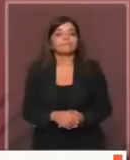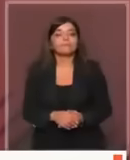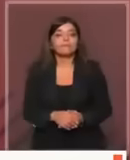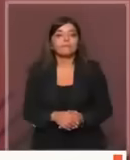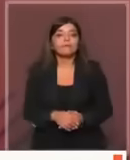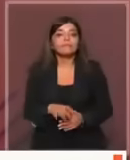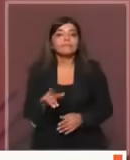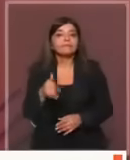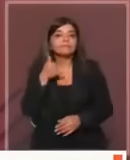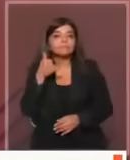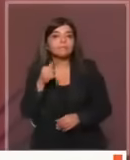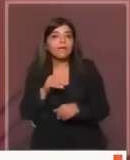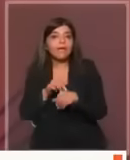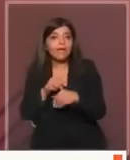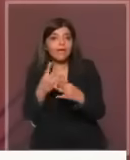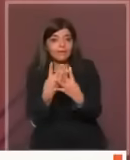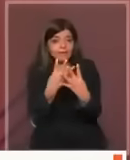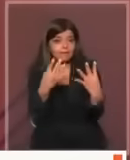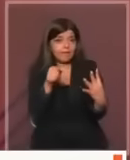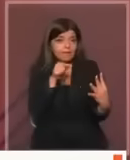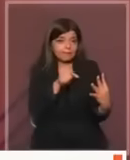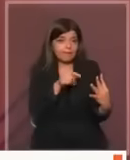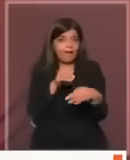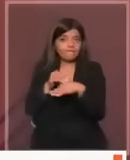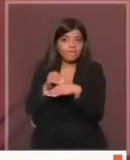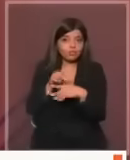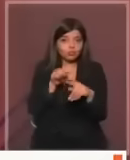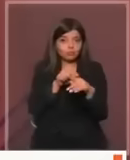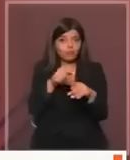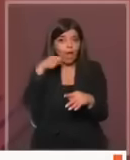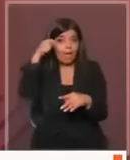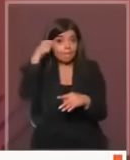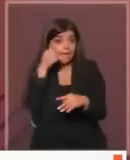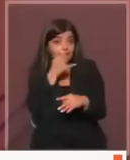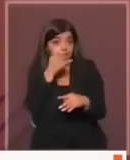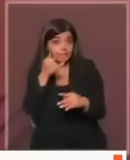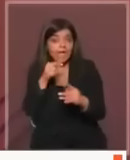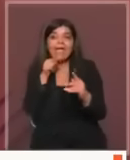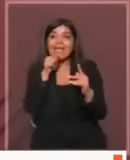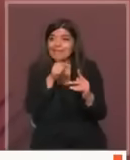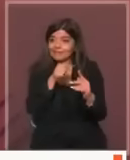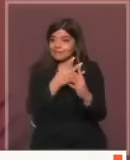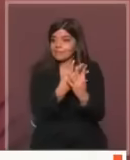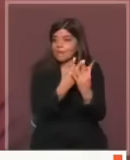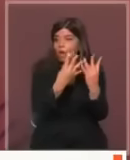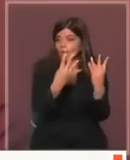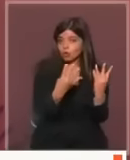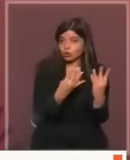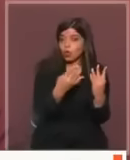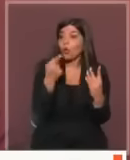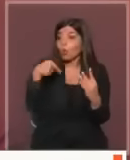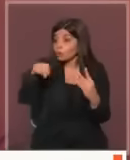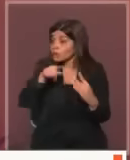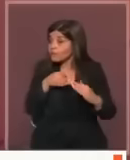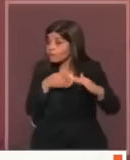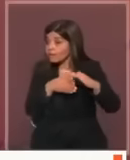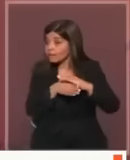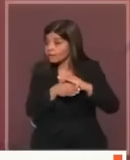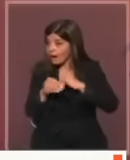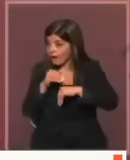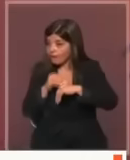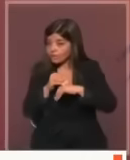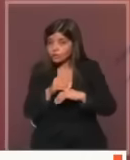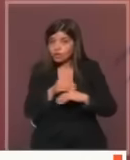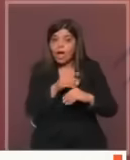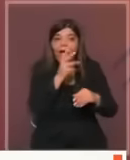Hermano, este es el portón, ¿verdad que sí? El portón, ustedes van a entrar, si van a entrar, esas son las